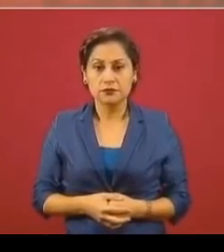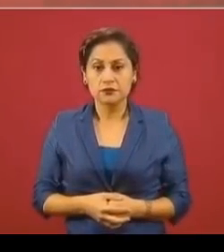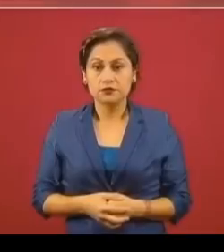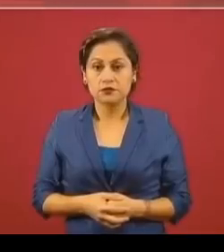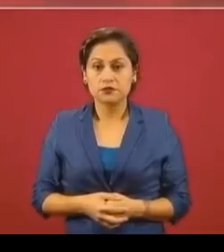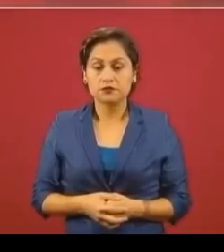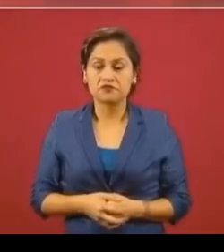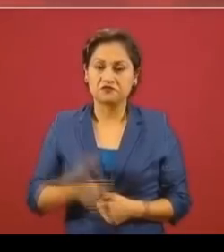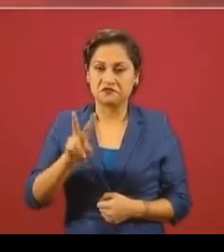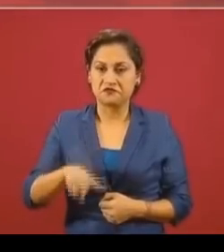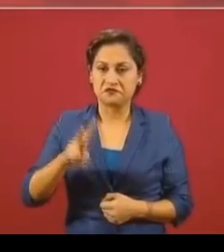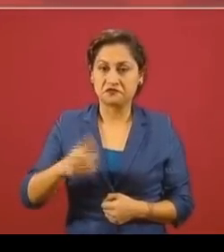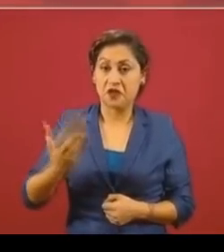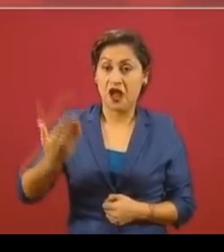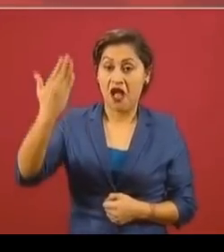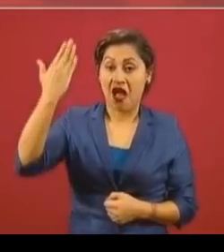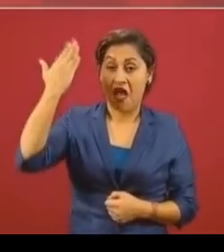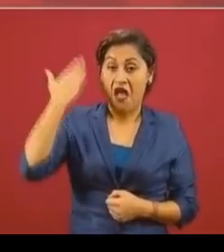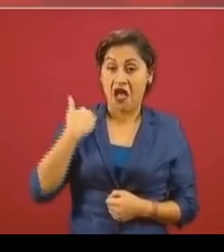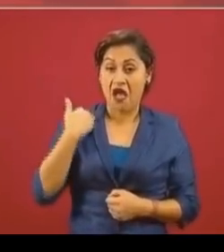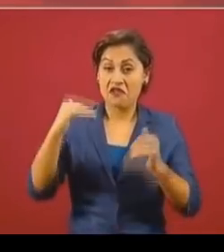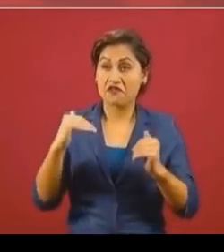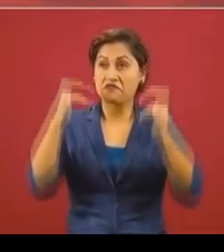Se acumuló mucho dinero arriba.